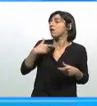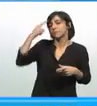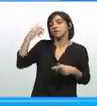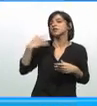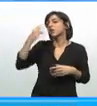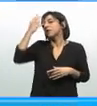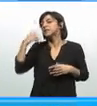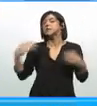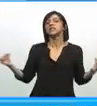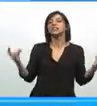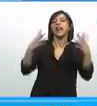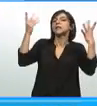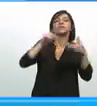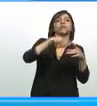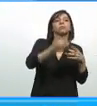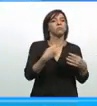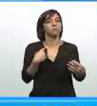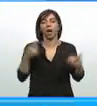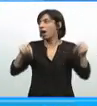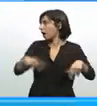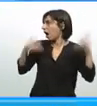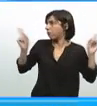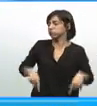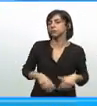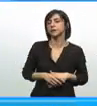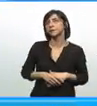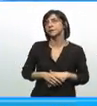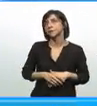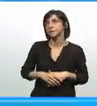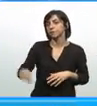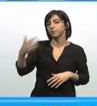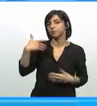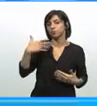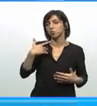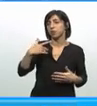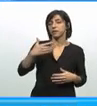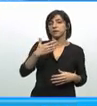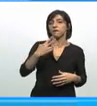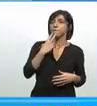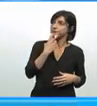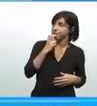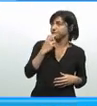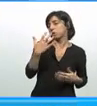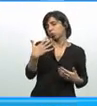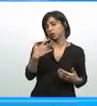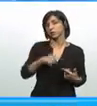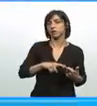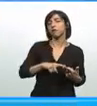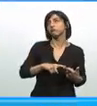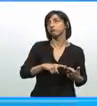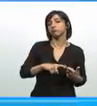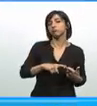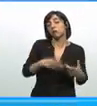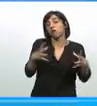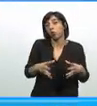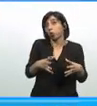San Lorenzo en la Liga? No sé cómo serán los clásicos aquí, pero bueno, creo que por ahí Ferro, creo que un equipo que en fútbol es... Por ahí puede